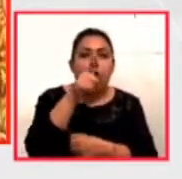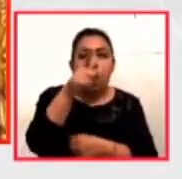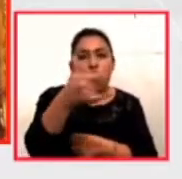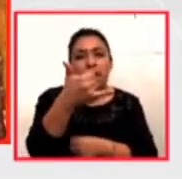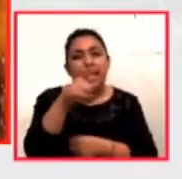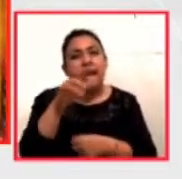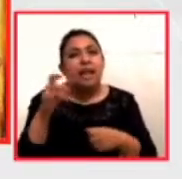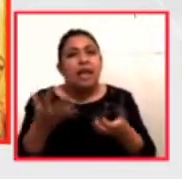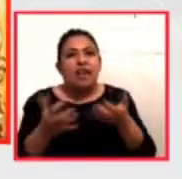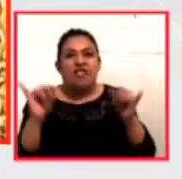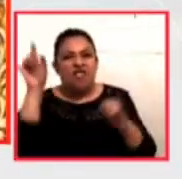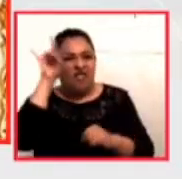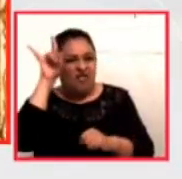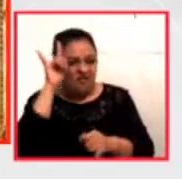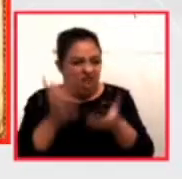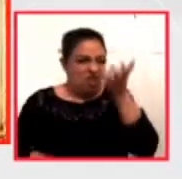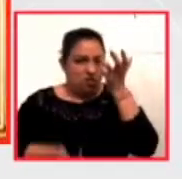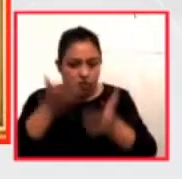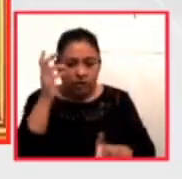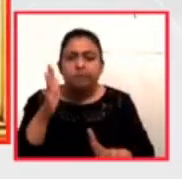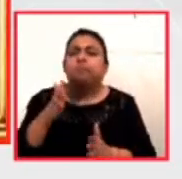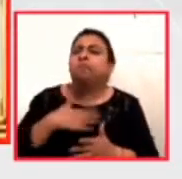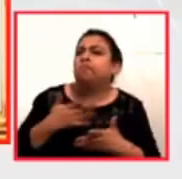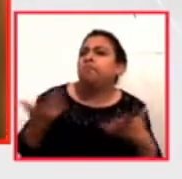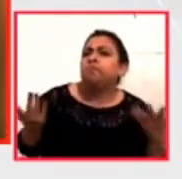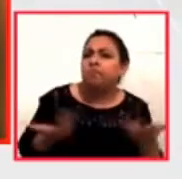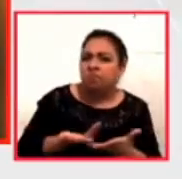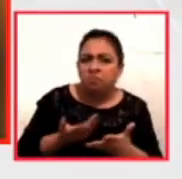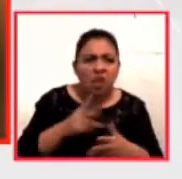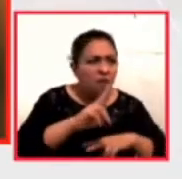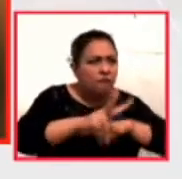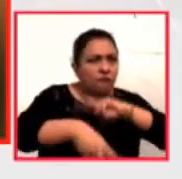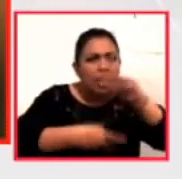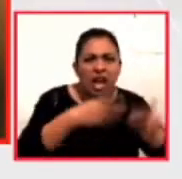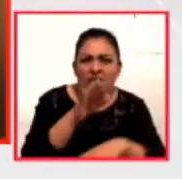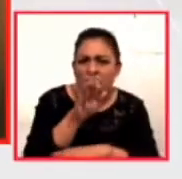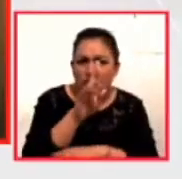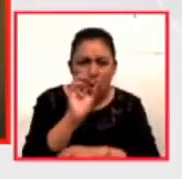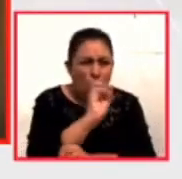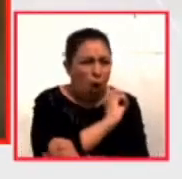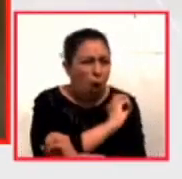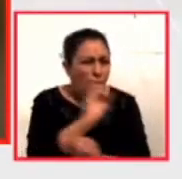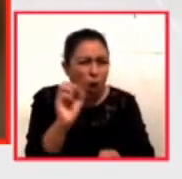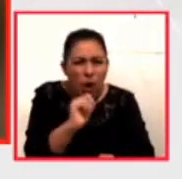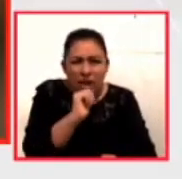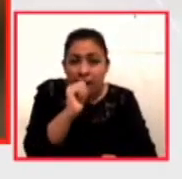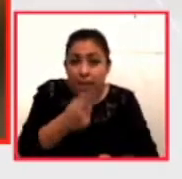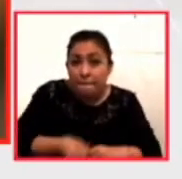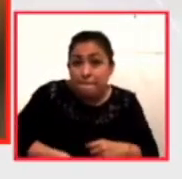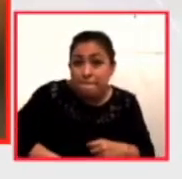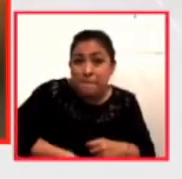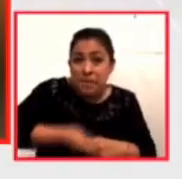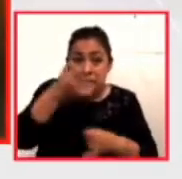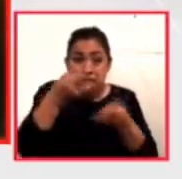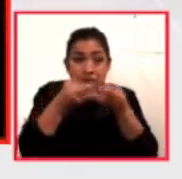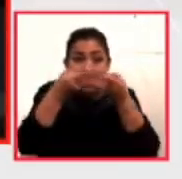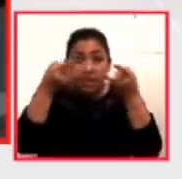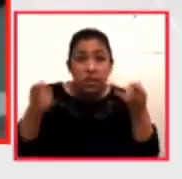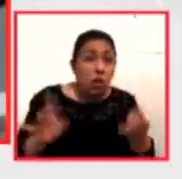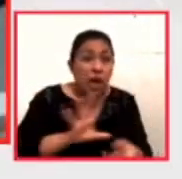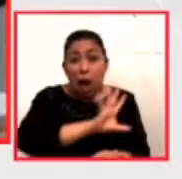una telenovela que se hiciera sin pisar un foro. Por primera vez en la historia de Televisa, todo en